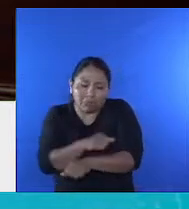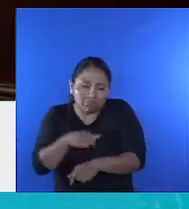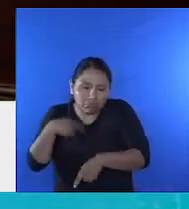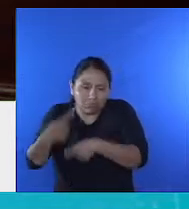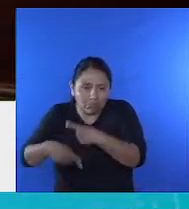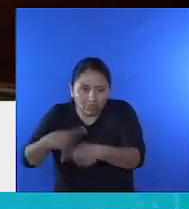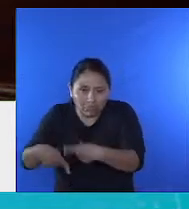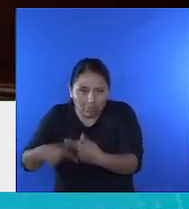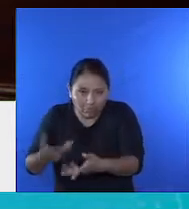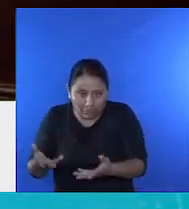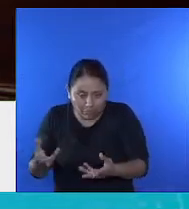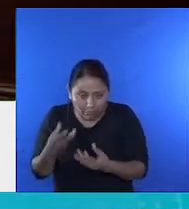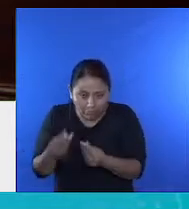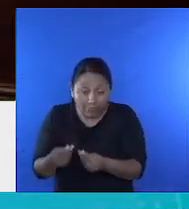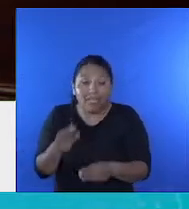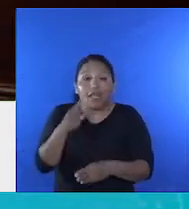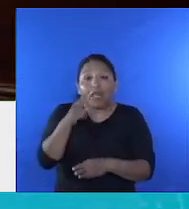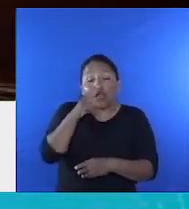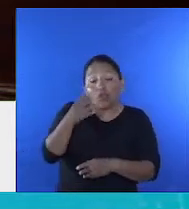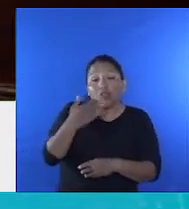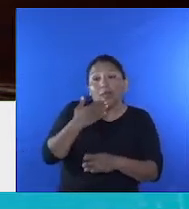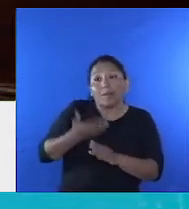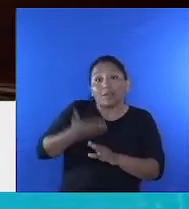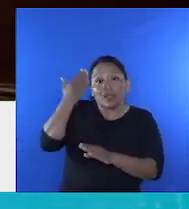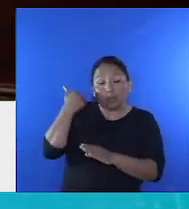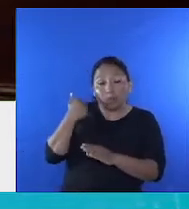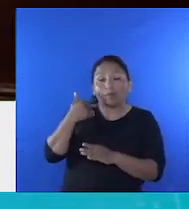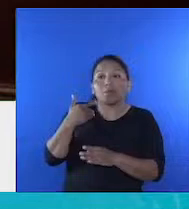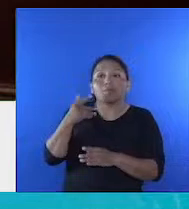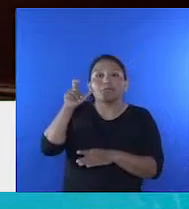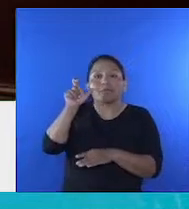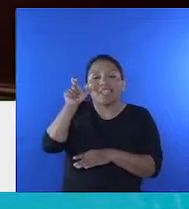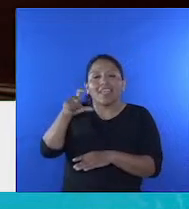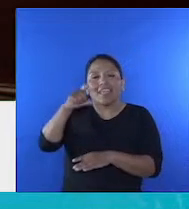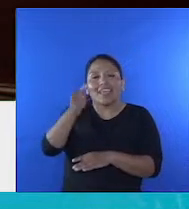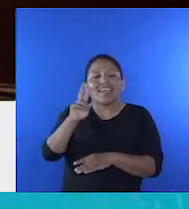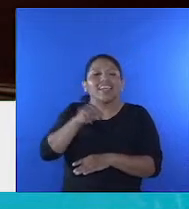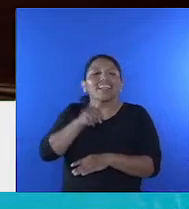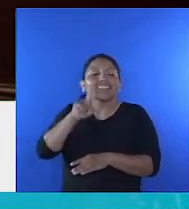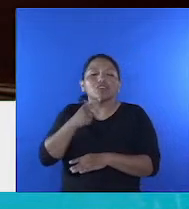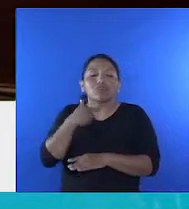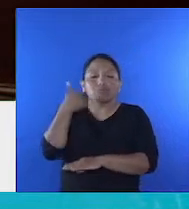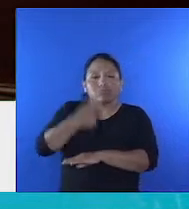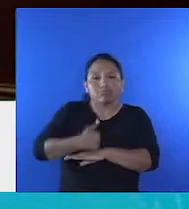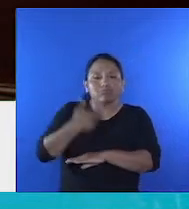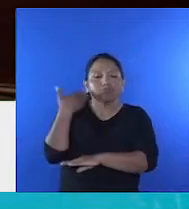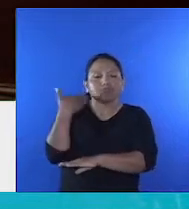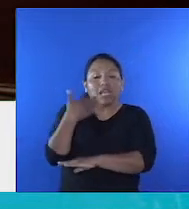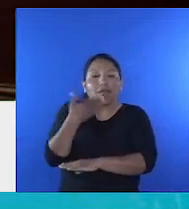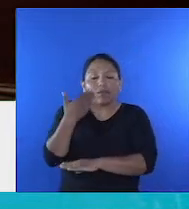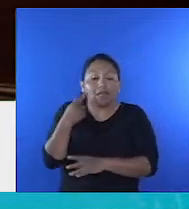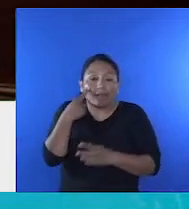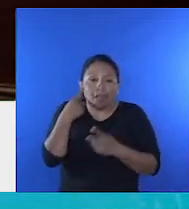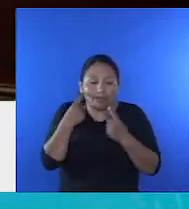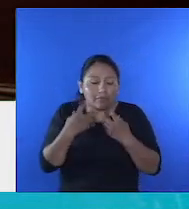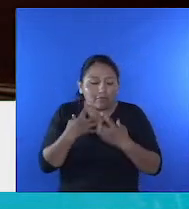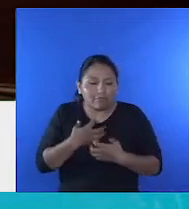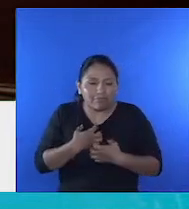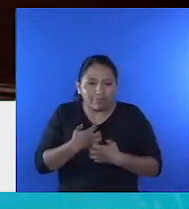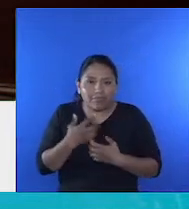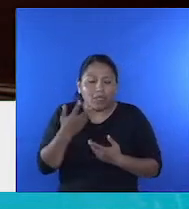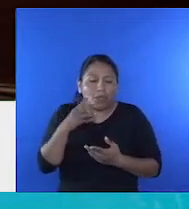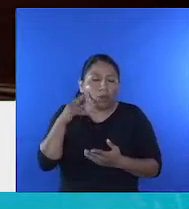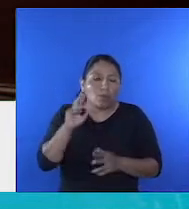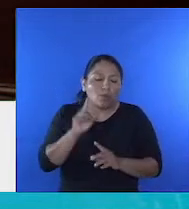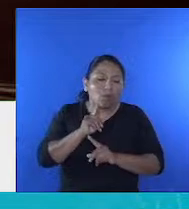En el último 2 de abril, ahí en Chacabuco, en el homenaje, a él le tocó hablar. Y la verdad que se quebró cuando dijo, no puedo creer que